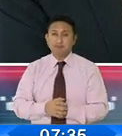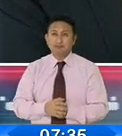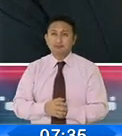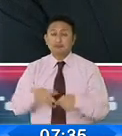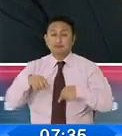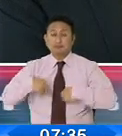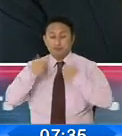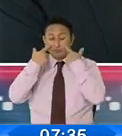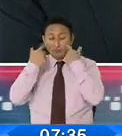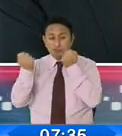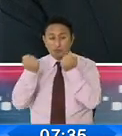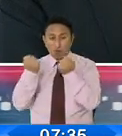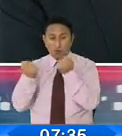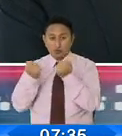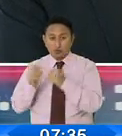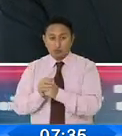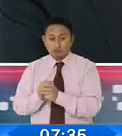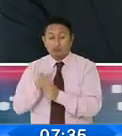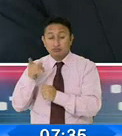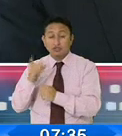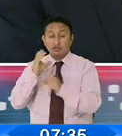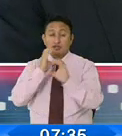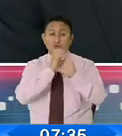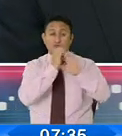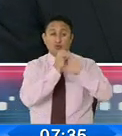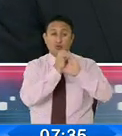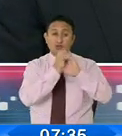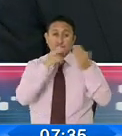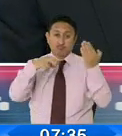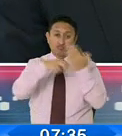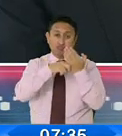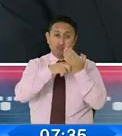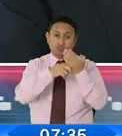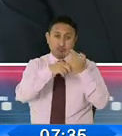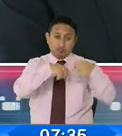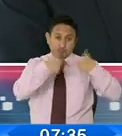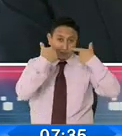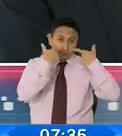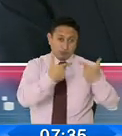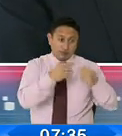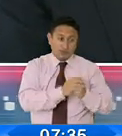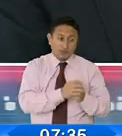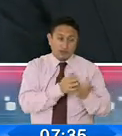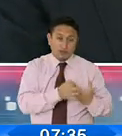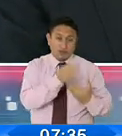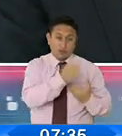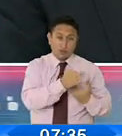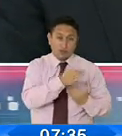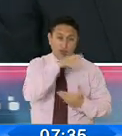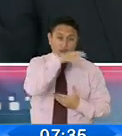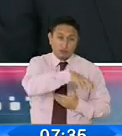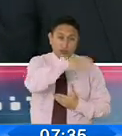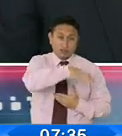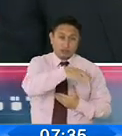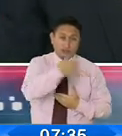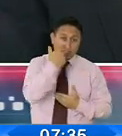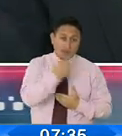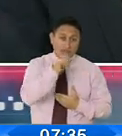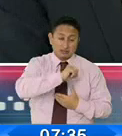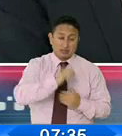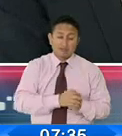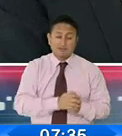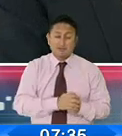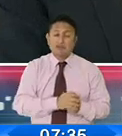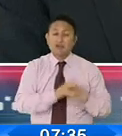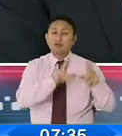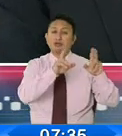controles en los terminales tanto cantonales, parroquiales, provinciales, y en lo que